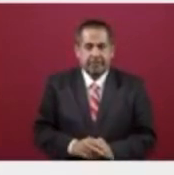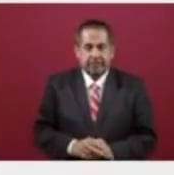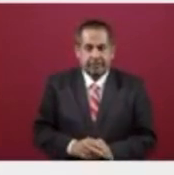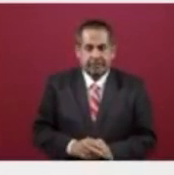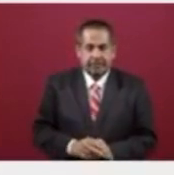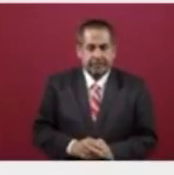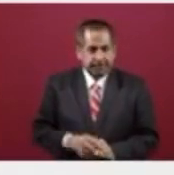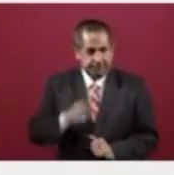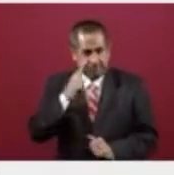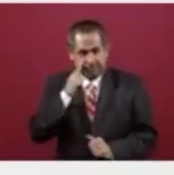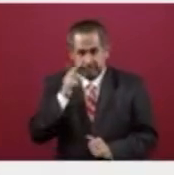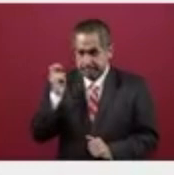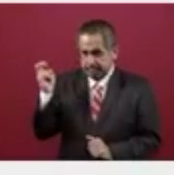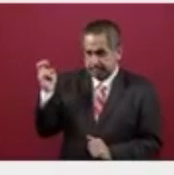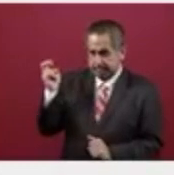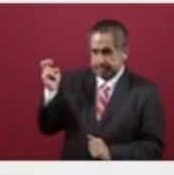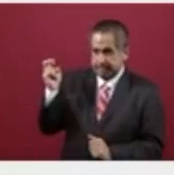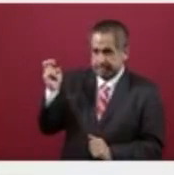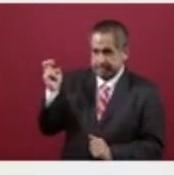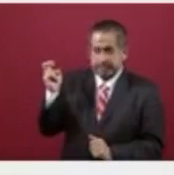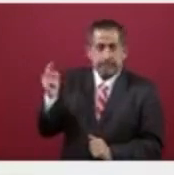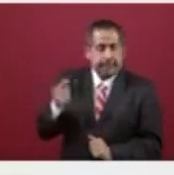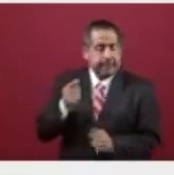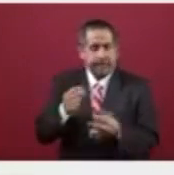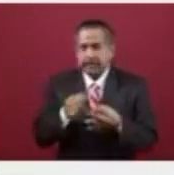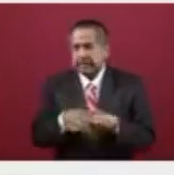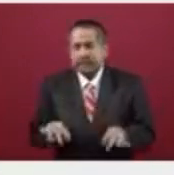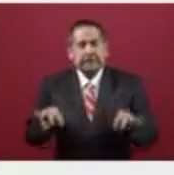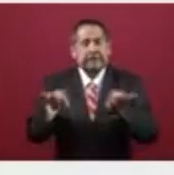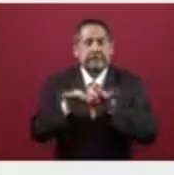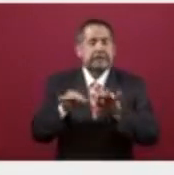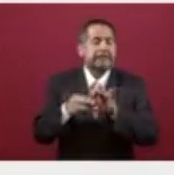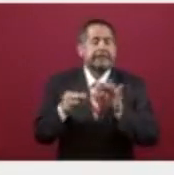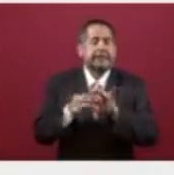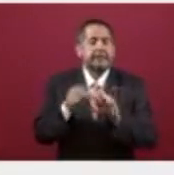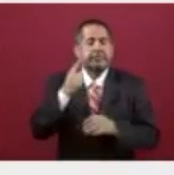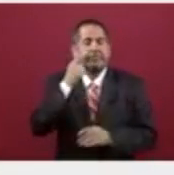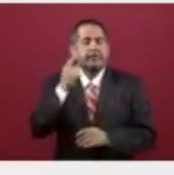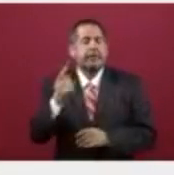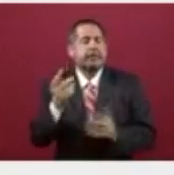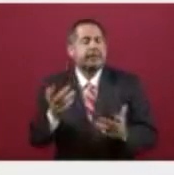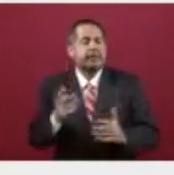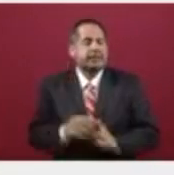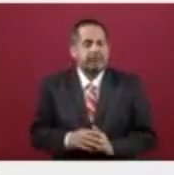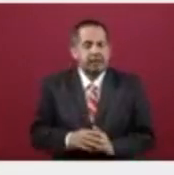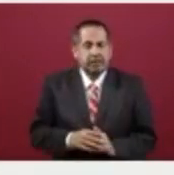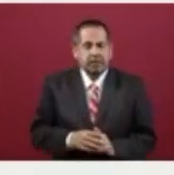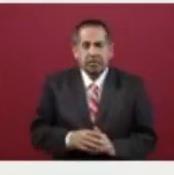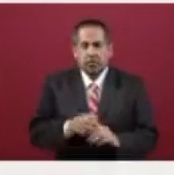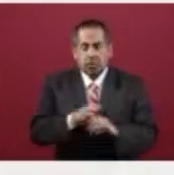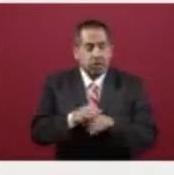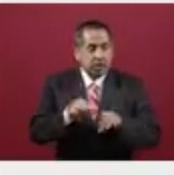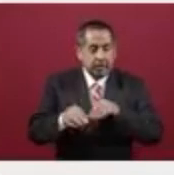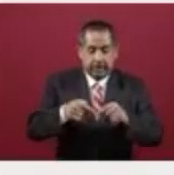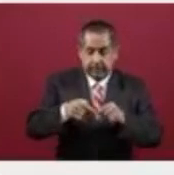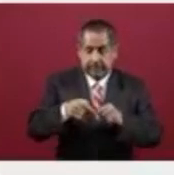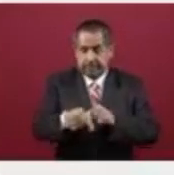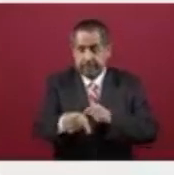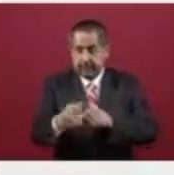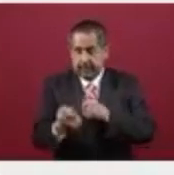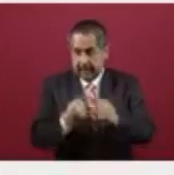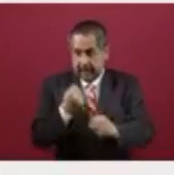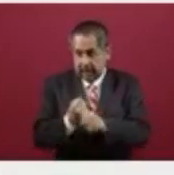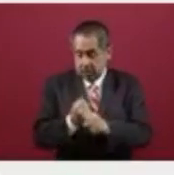Esta gráfica es también muy importante para dimensionar los trabajos que se van a hacer este año.